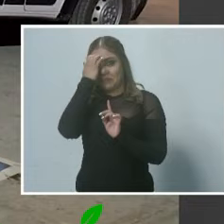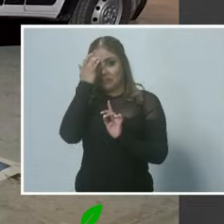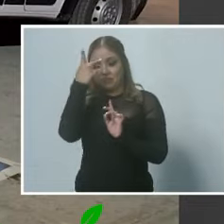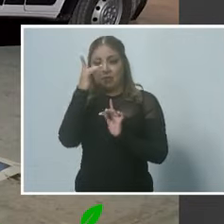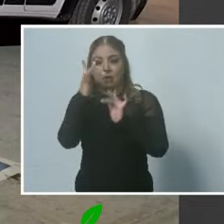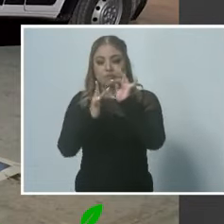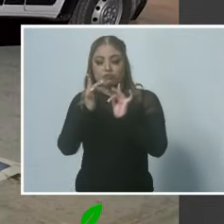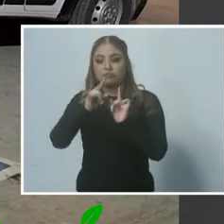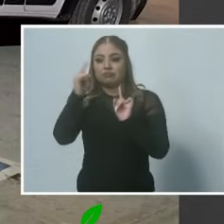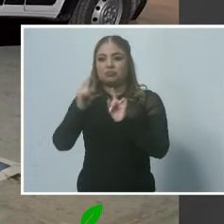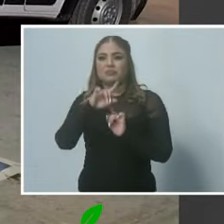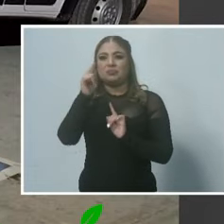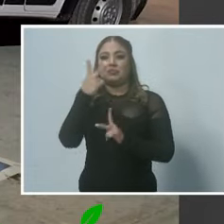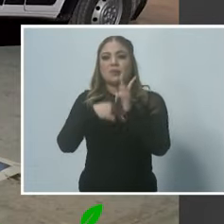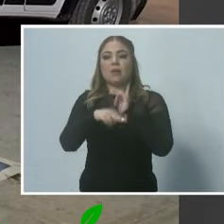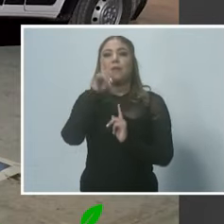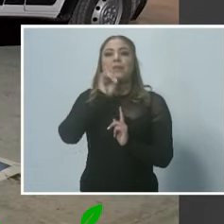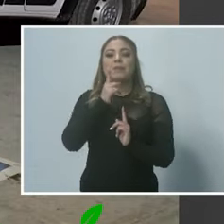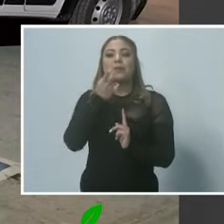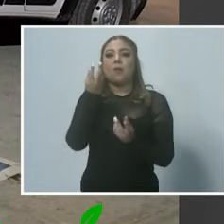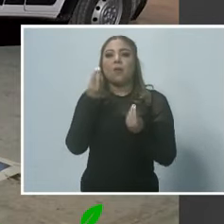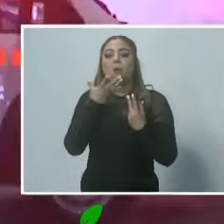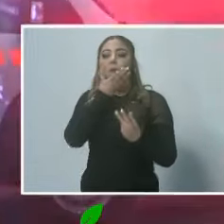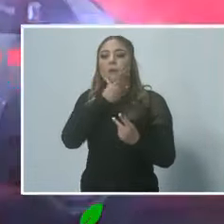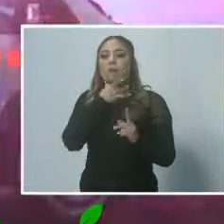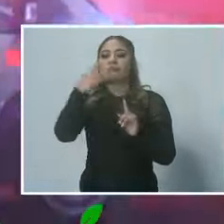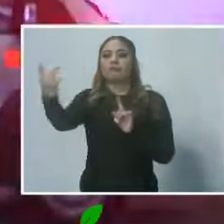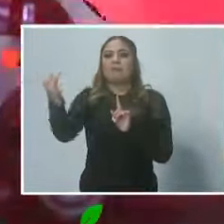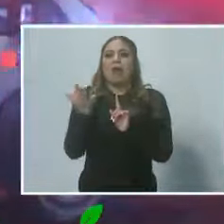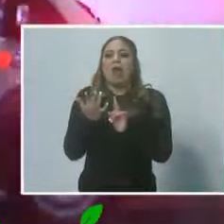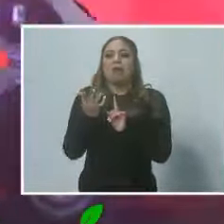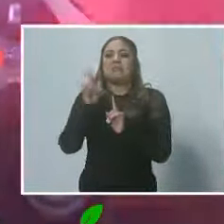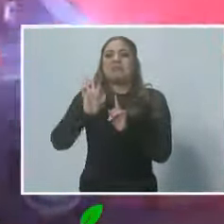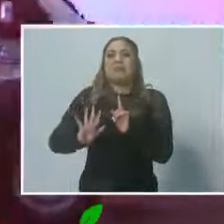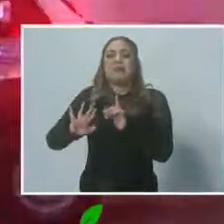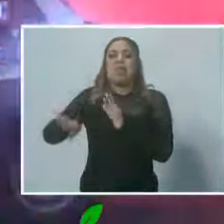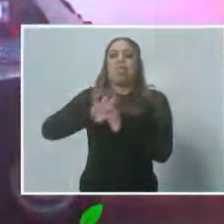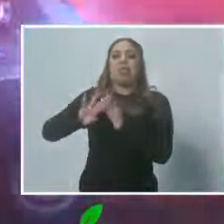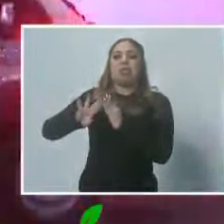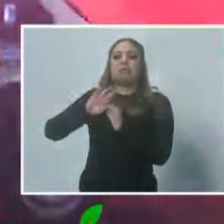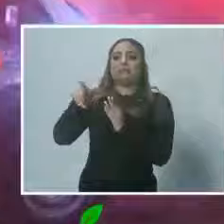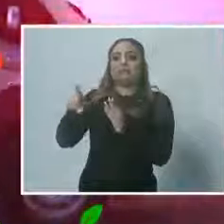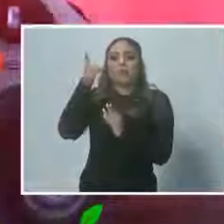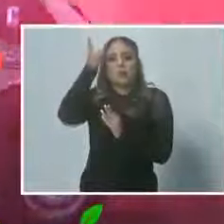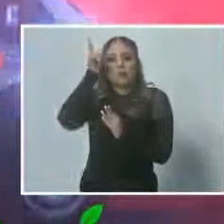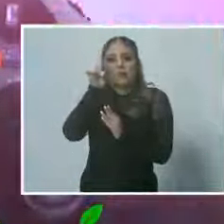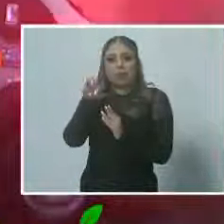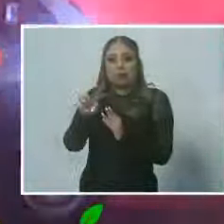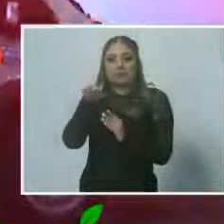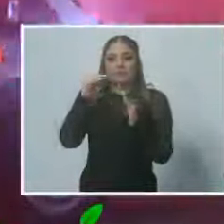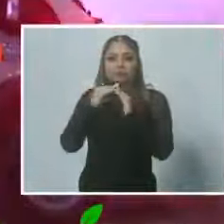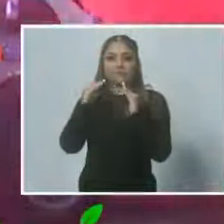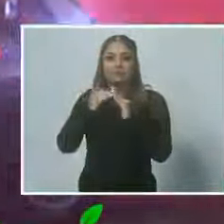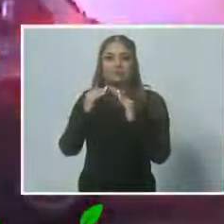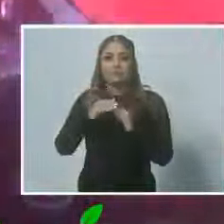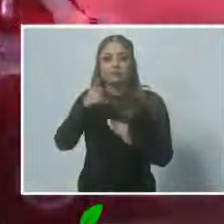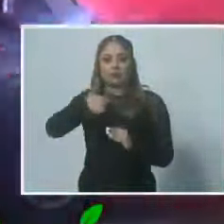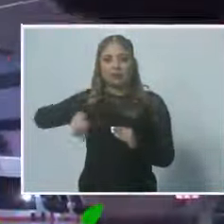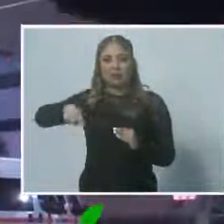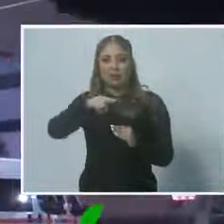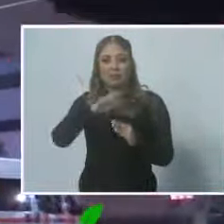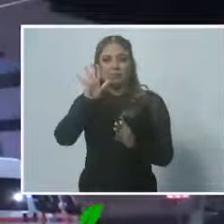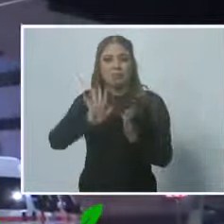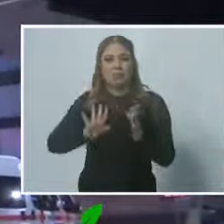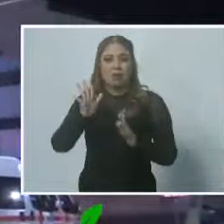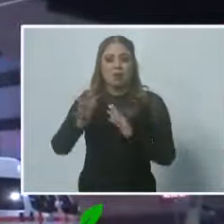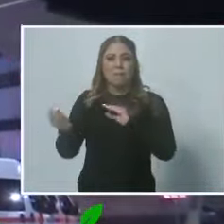arribó una mujer y varios hombres, quienes por alguna razón le reclamaban algo al propietario de la vivienda. La discusión subió de tono y